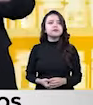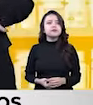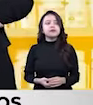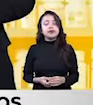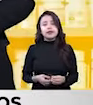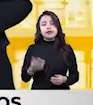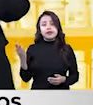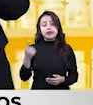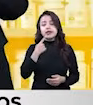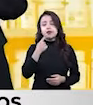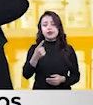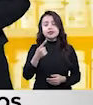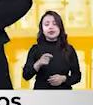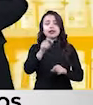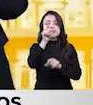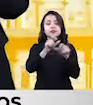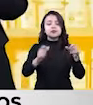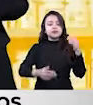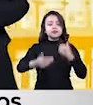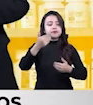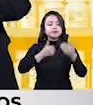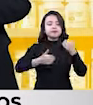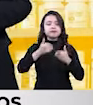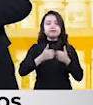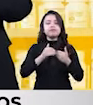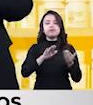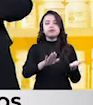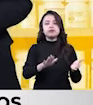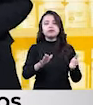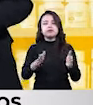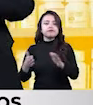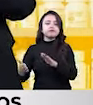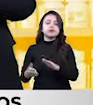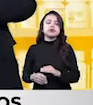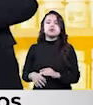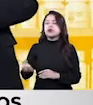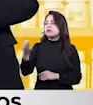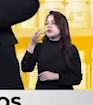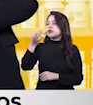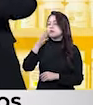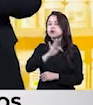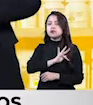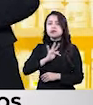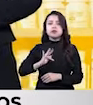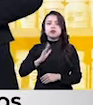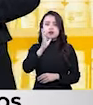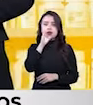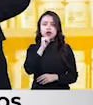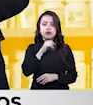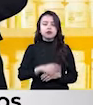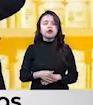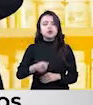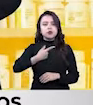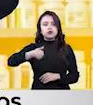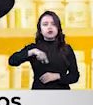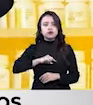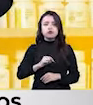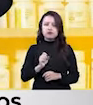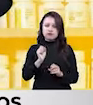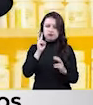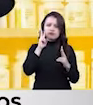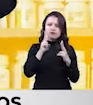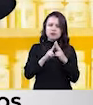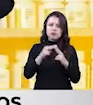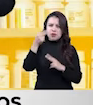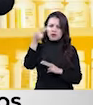Victoria lo dijo, los pacientes se están muriendo por la falta de los tratamientos. Nosotros en W Sin Carreta